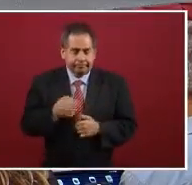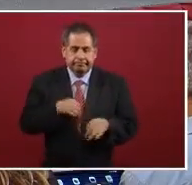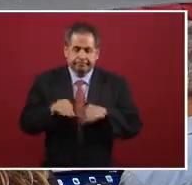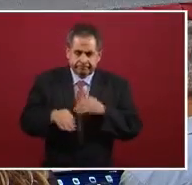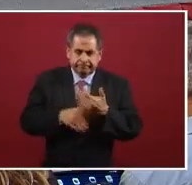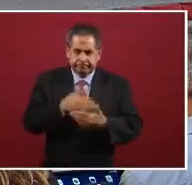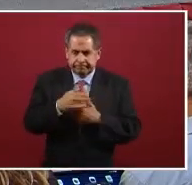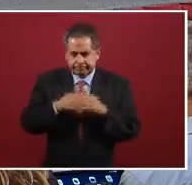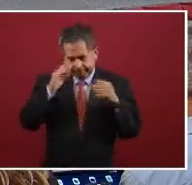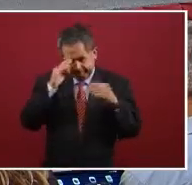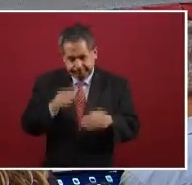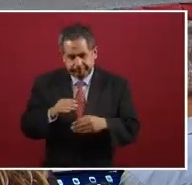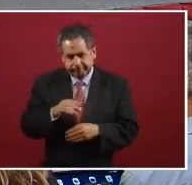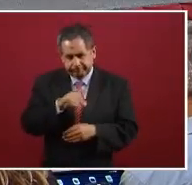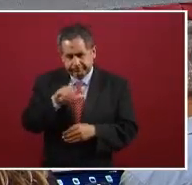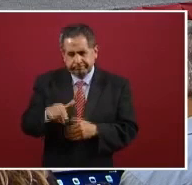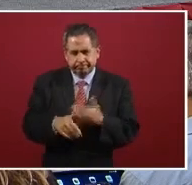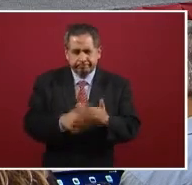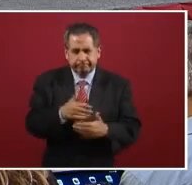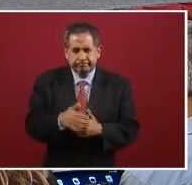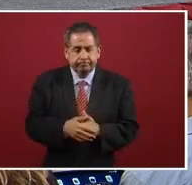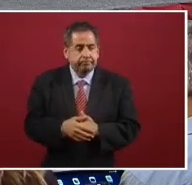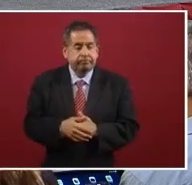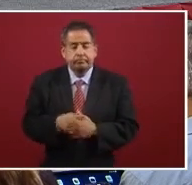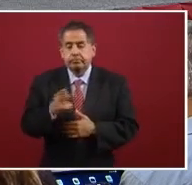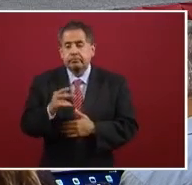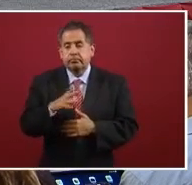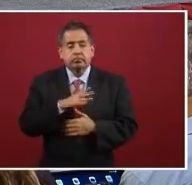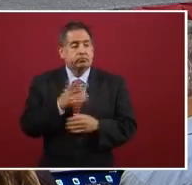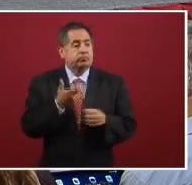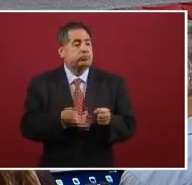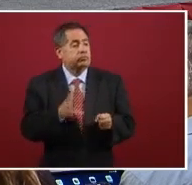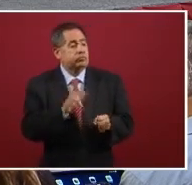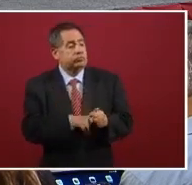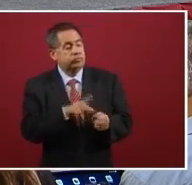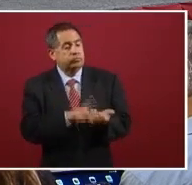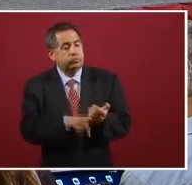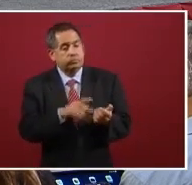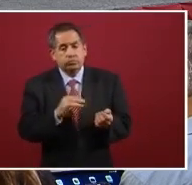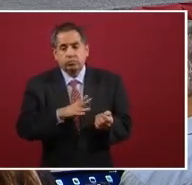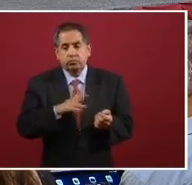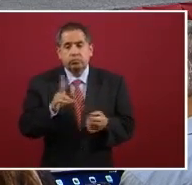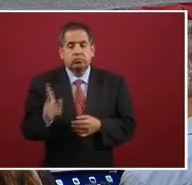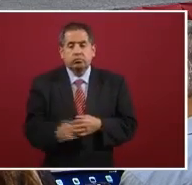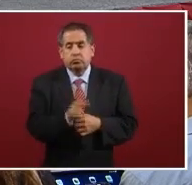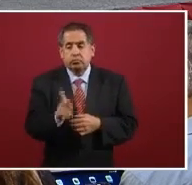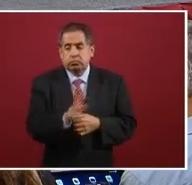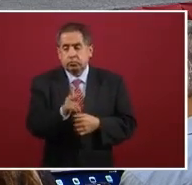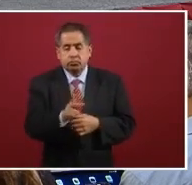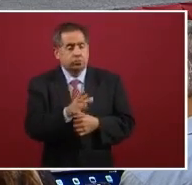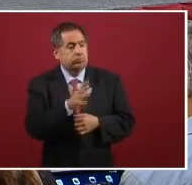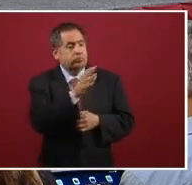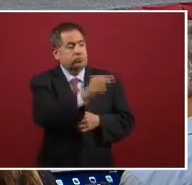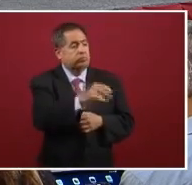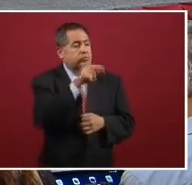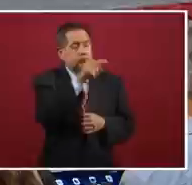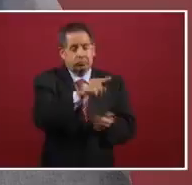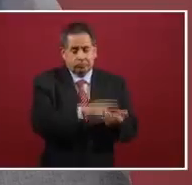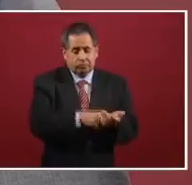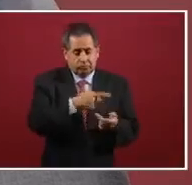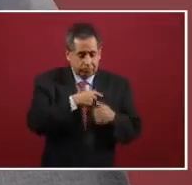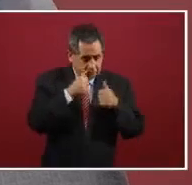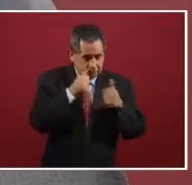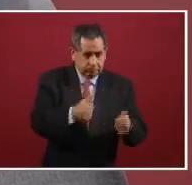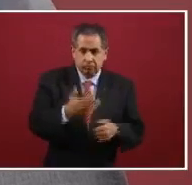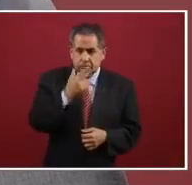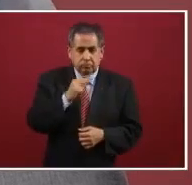trabajando de esto. Además, no se tienen en los hospitales rurales, sobre todo donde se atiende a la gente pobre, todas